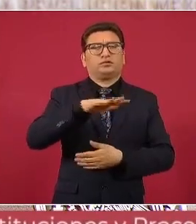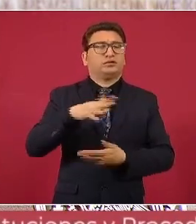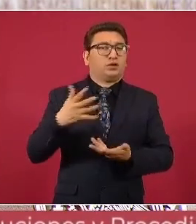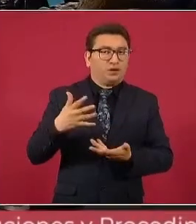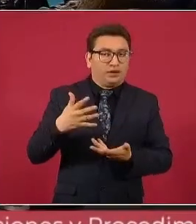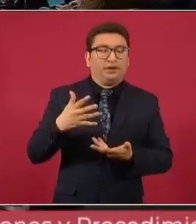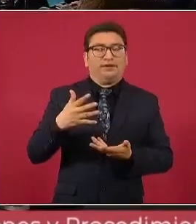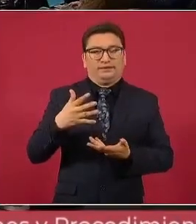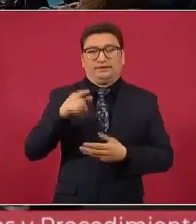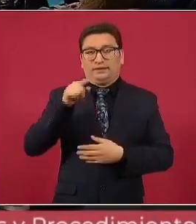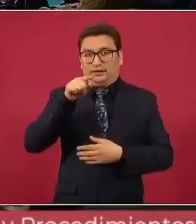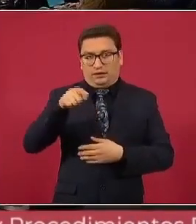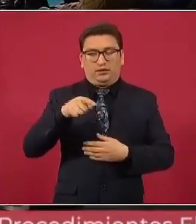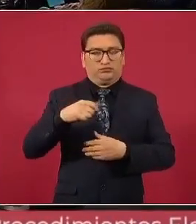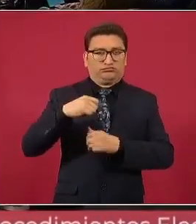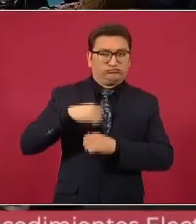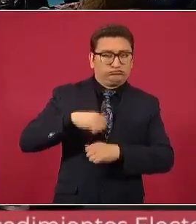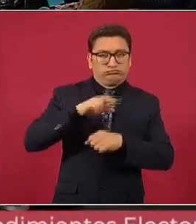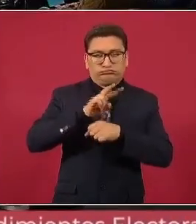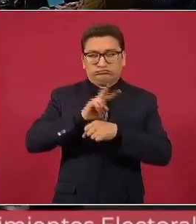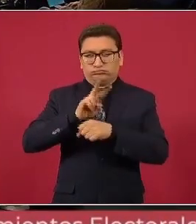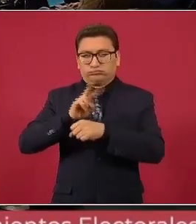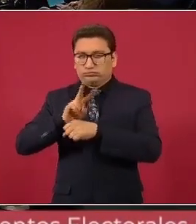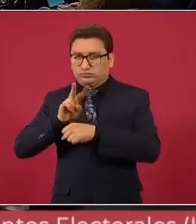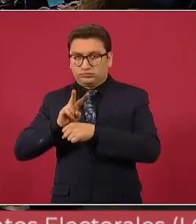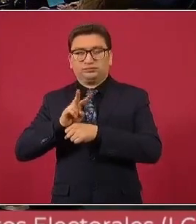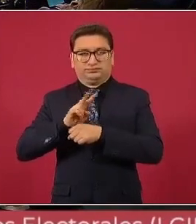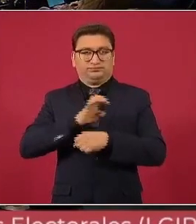que van a tener vigilancia especial